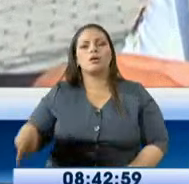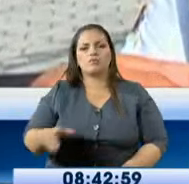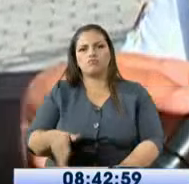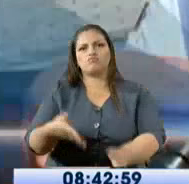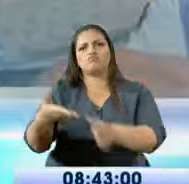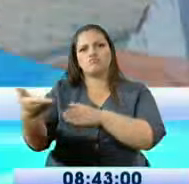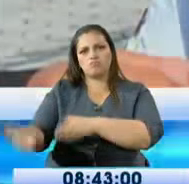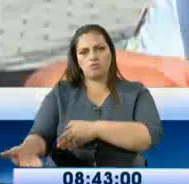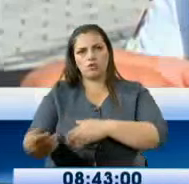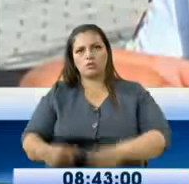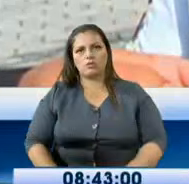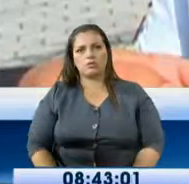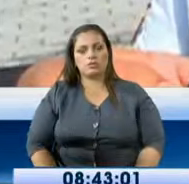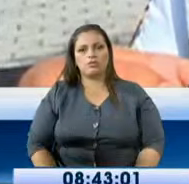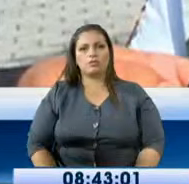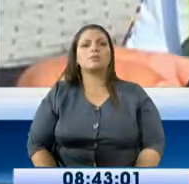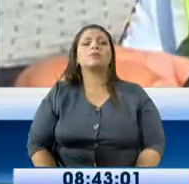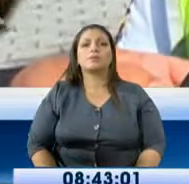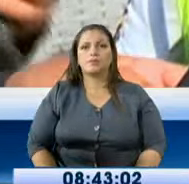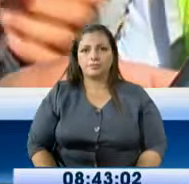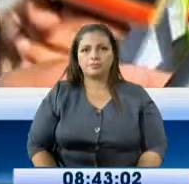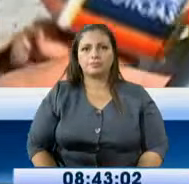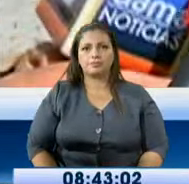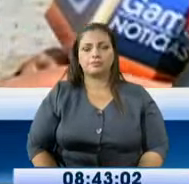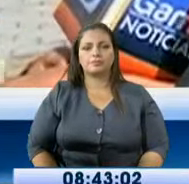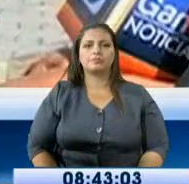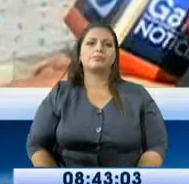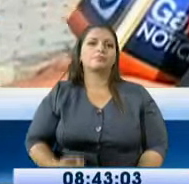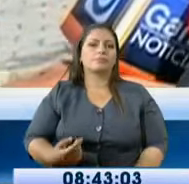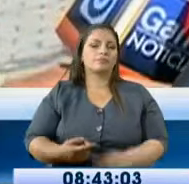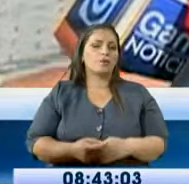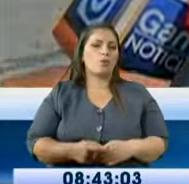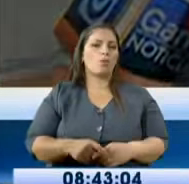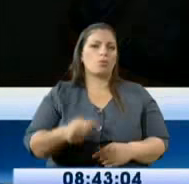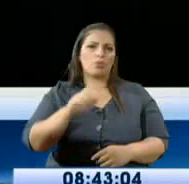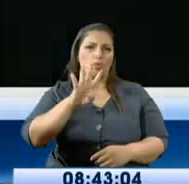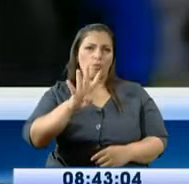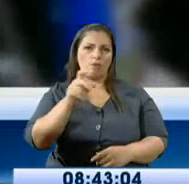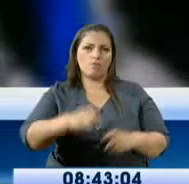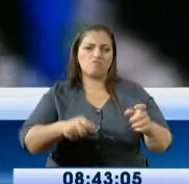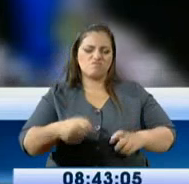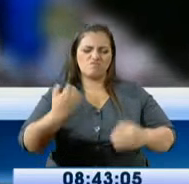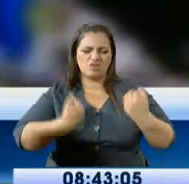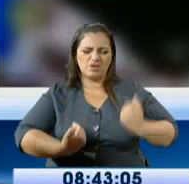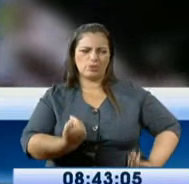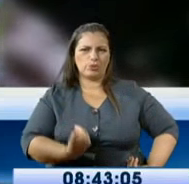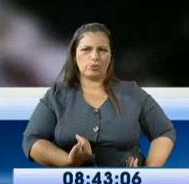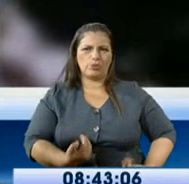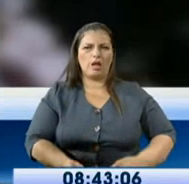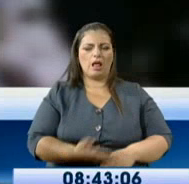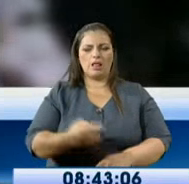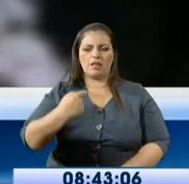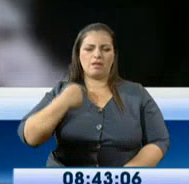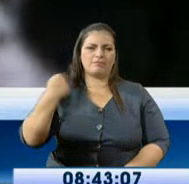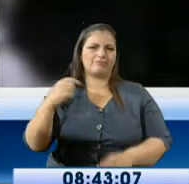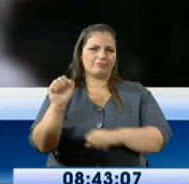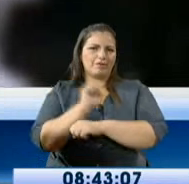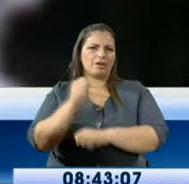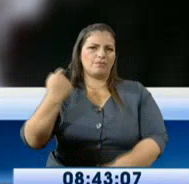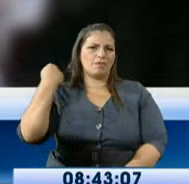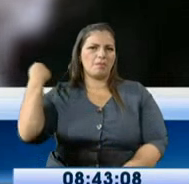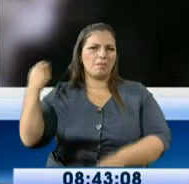2 conductores y 2 personas ocupantes que se encontraban dentro del vehículo que se encuentra volcado en la casa. La hija de los dueños de la casa que fue afectada por